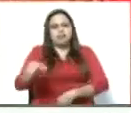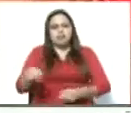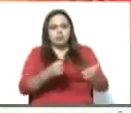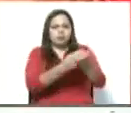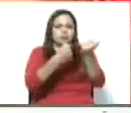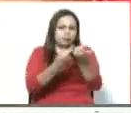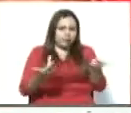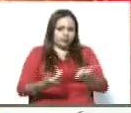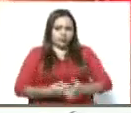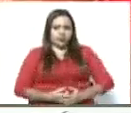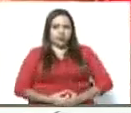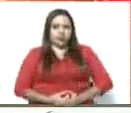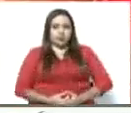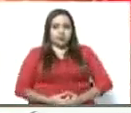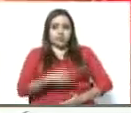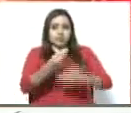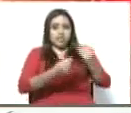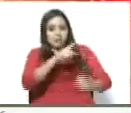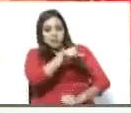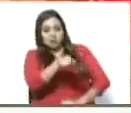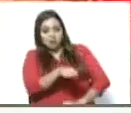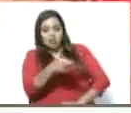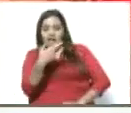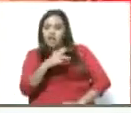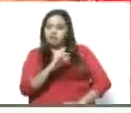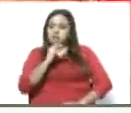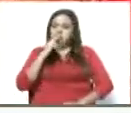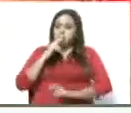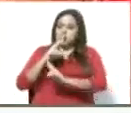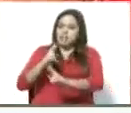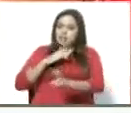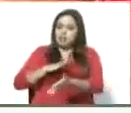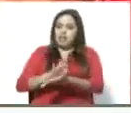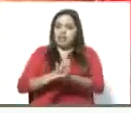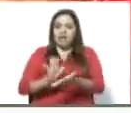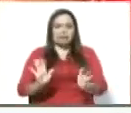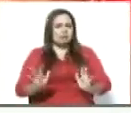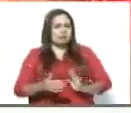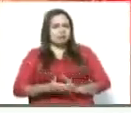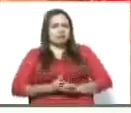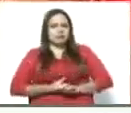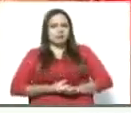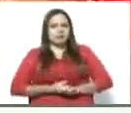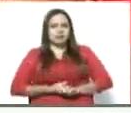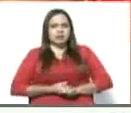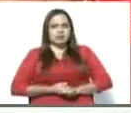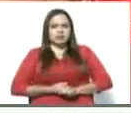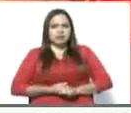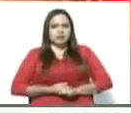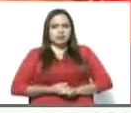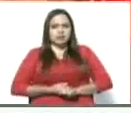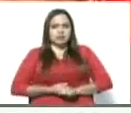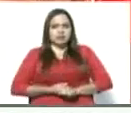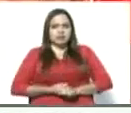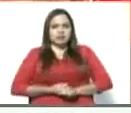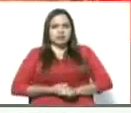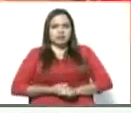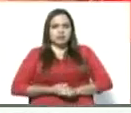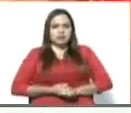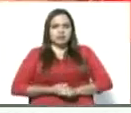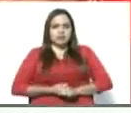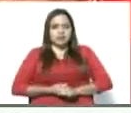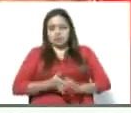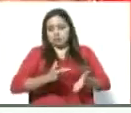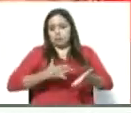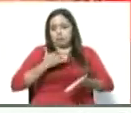él le hicieron una pregunta y respondió muy tranquilamente que su guía filosofal, su guía casi que